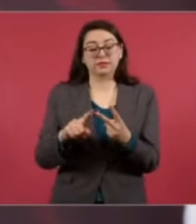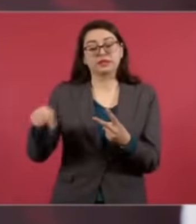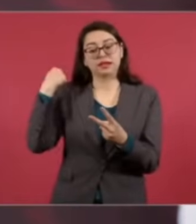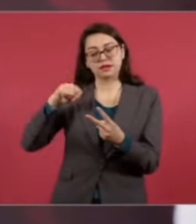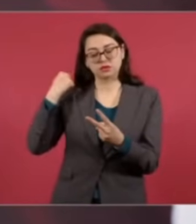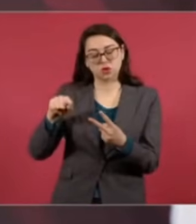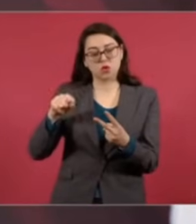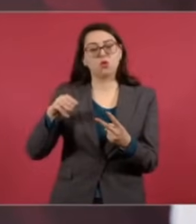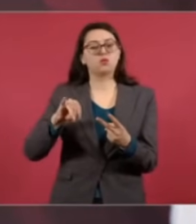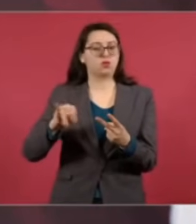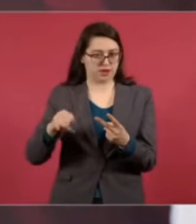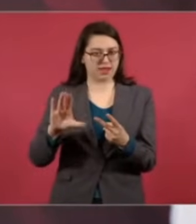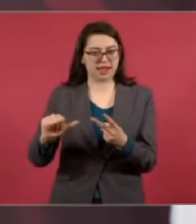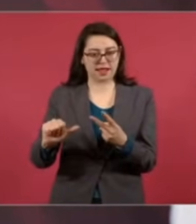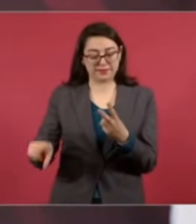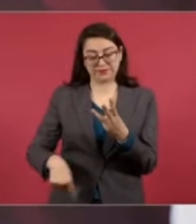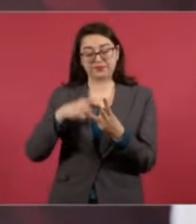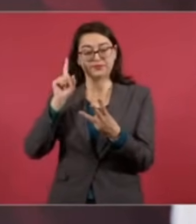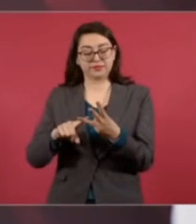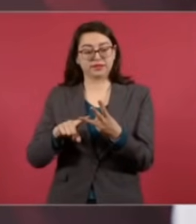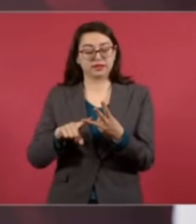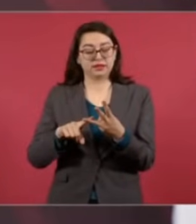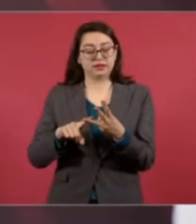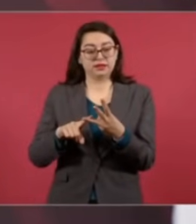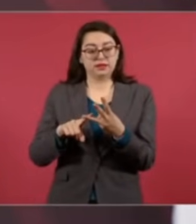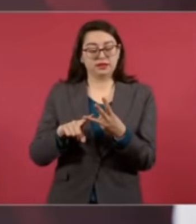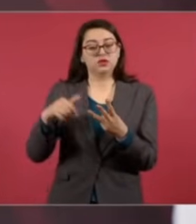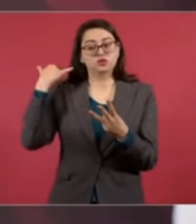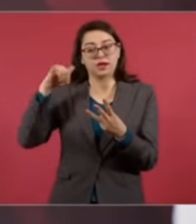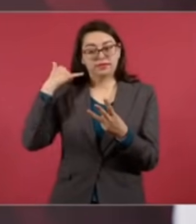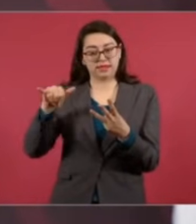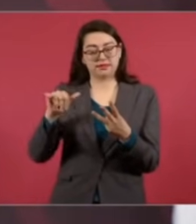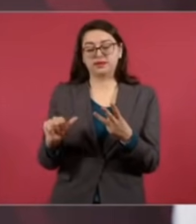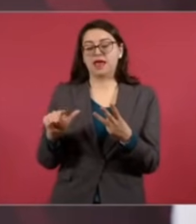Tabasco y Salvador Alvarado en Yucatán.